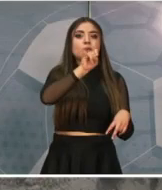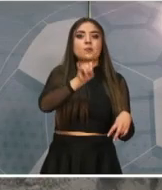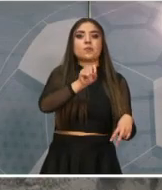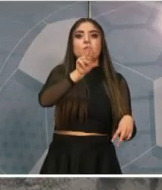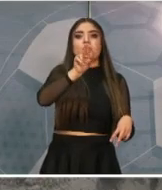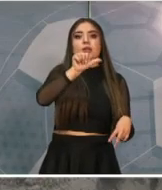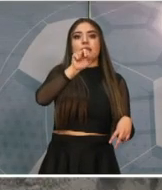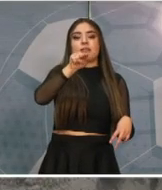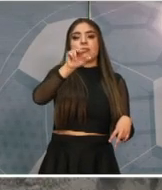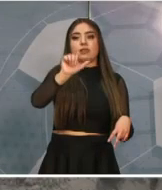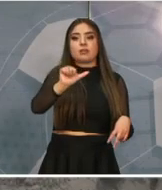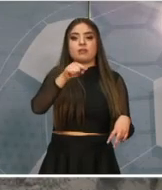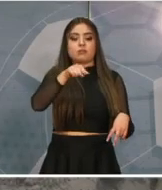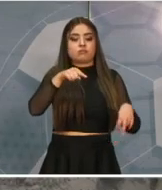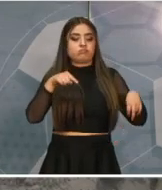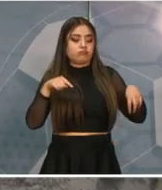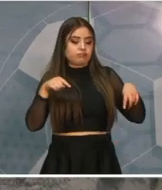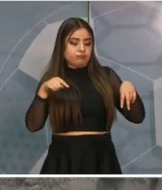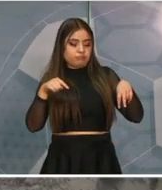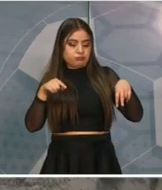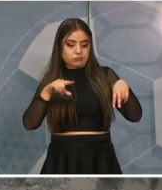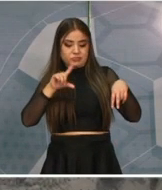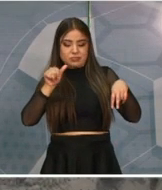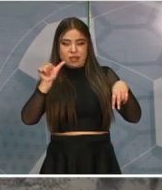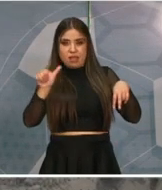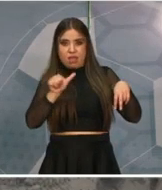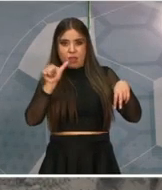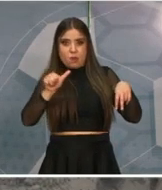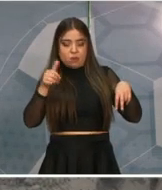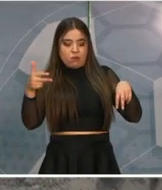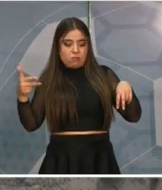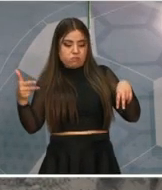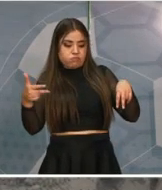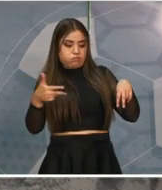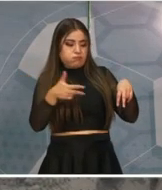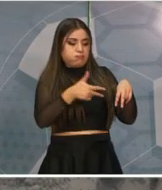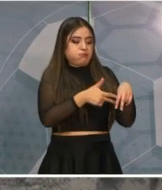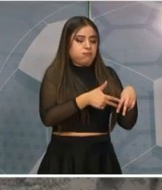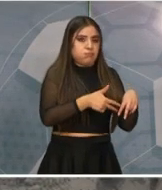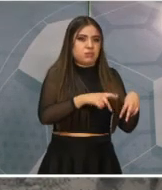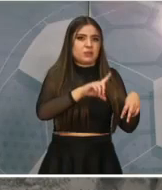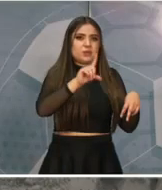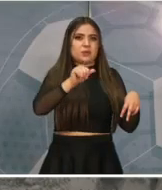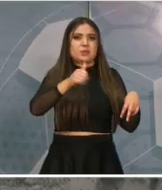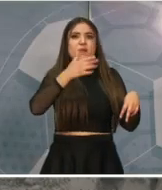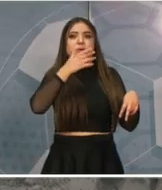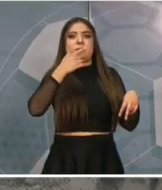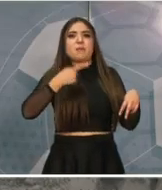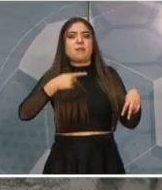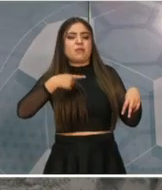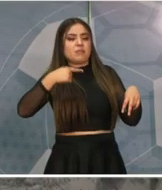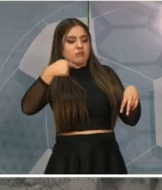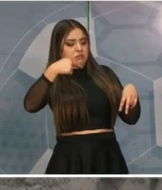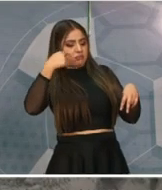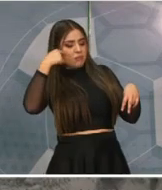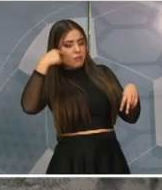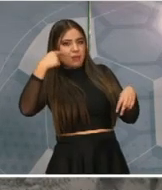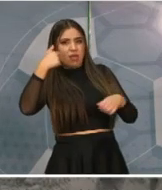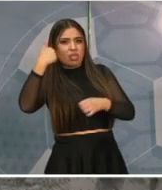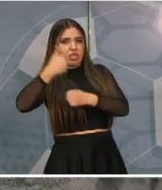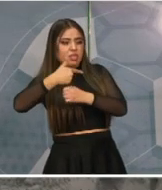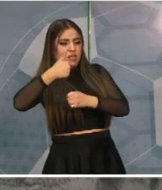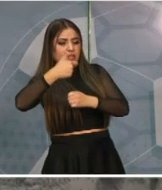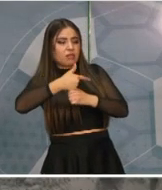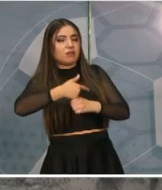carretera cuando fue arrollada y más tarde fue ubicada por otras personas que pasaban por ahí sin embargo ya no contaba con